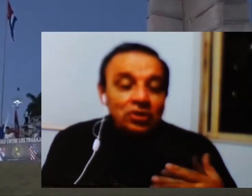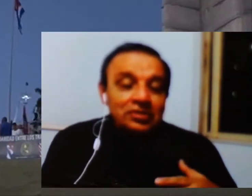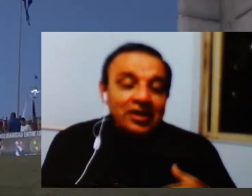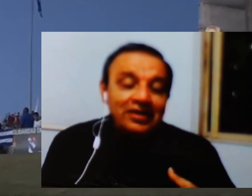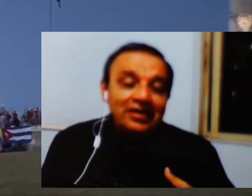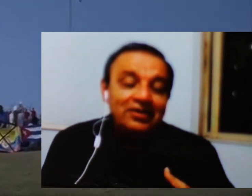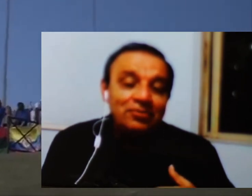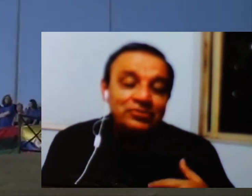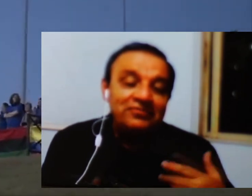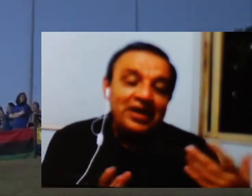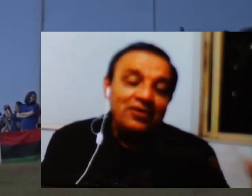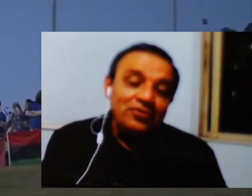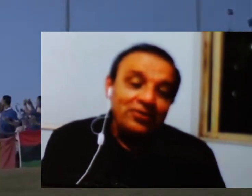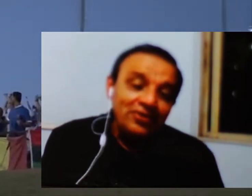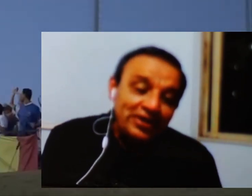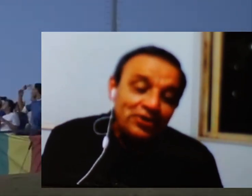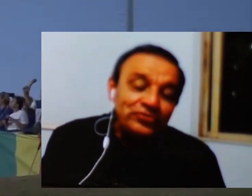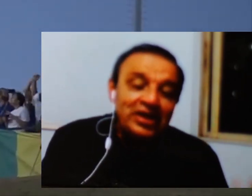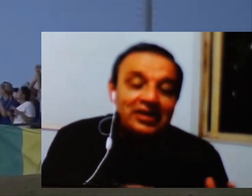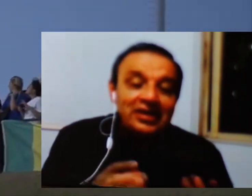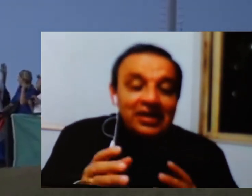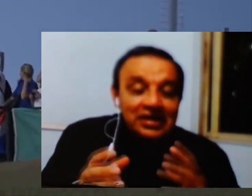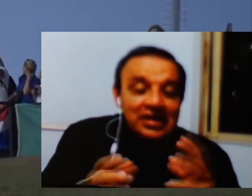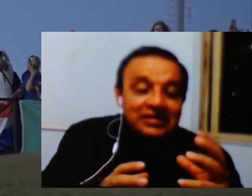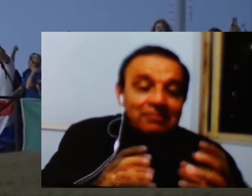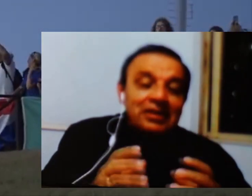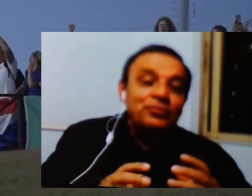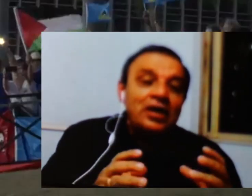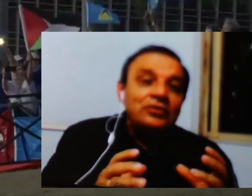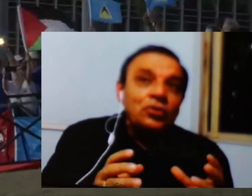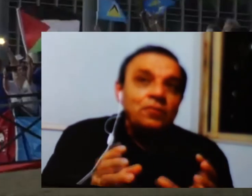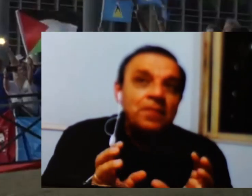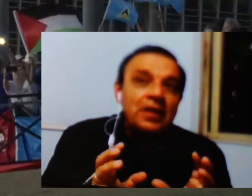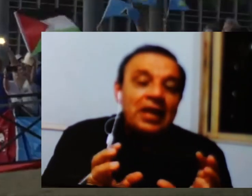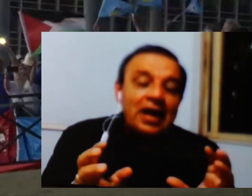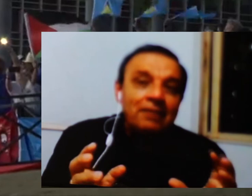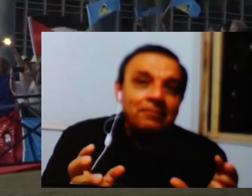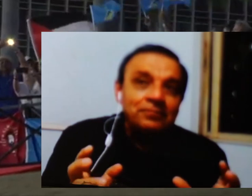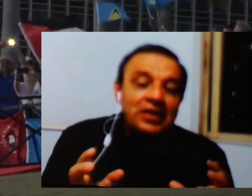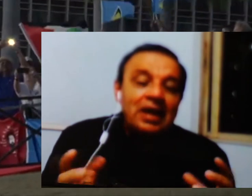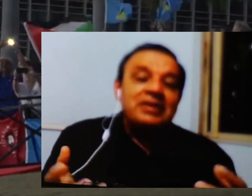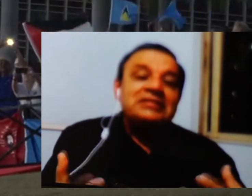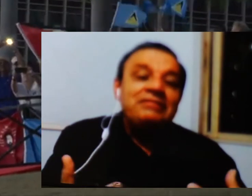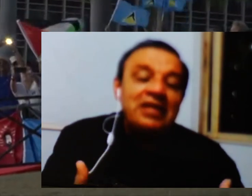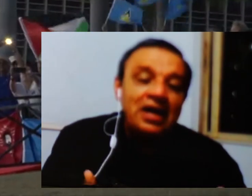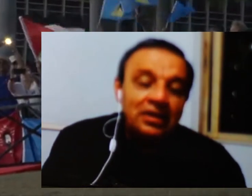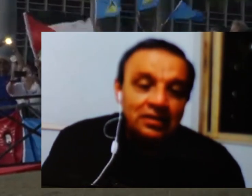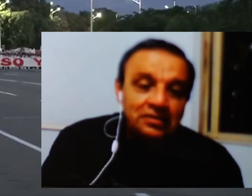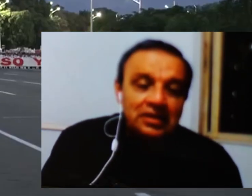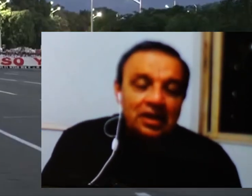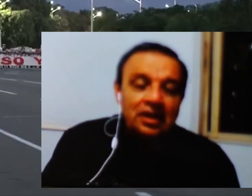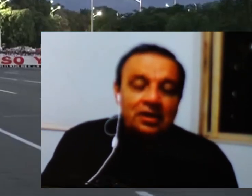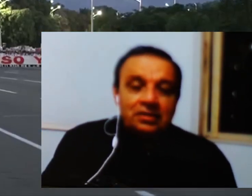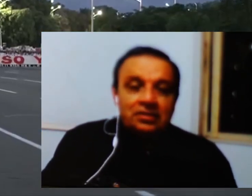la revolución, como sean los en contra, y están manipulando la masividad